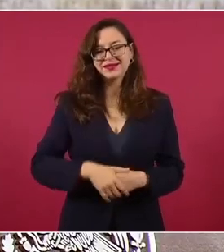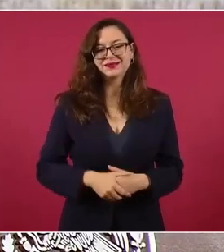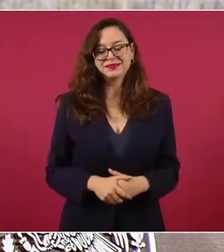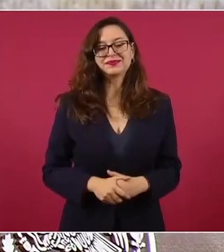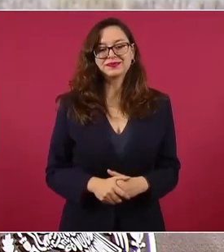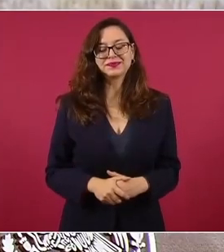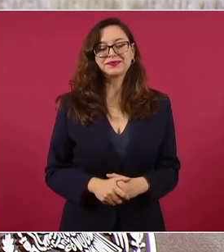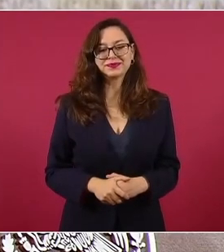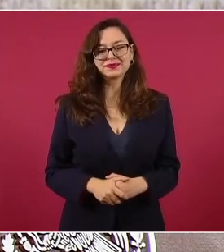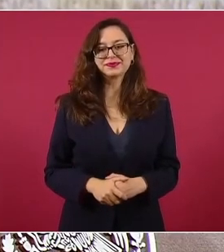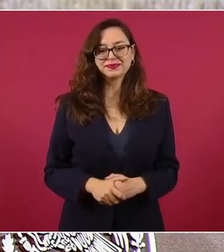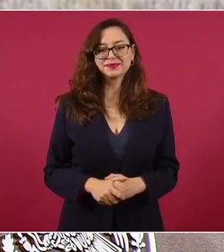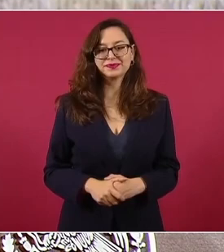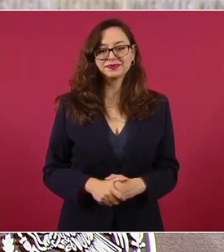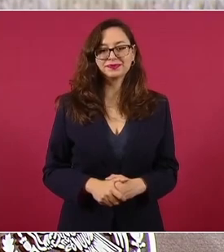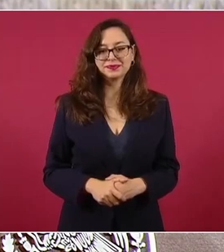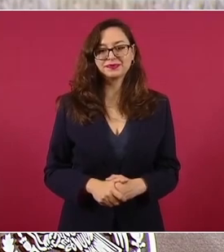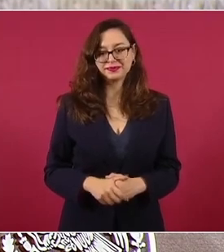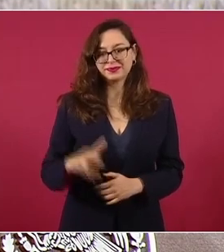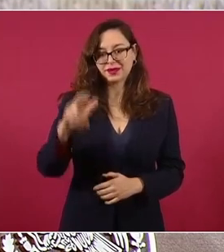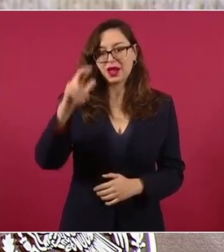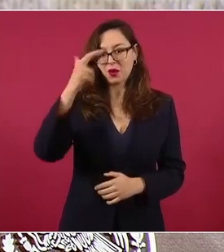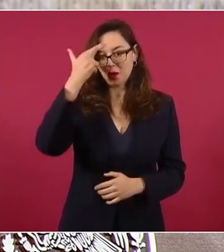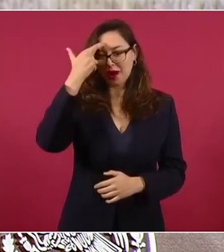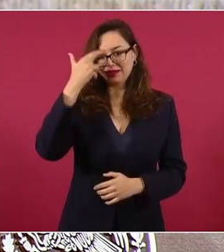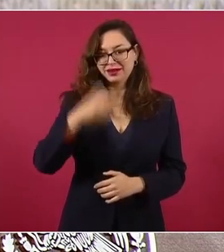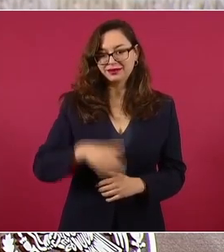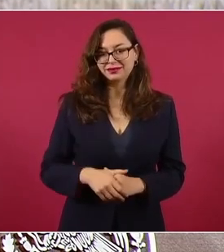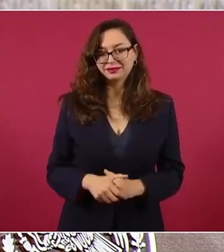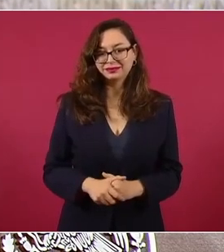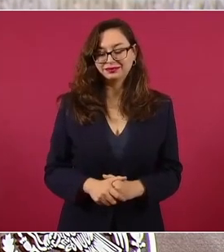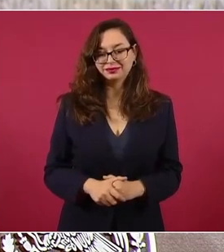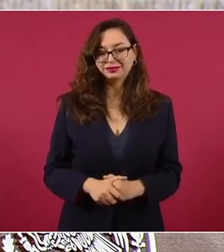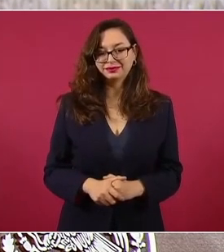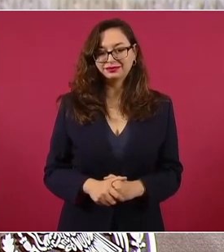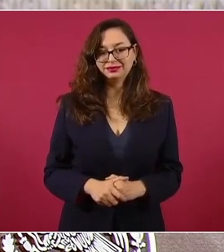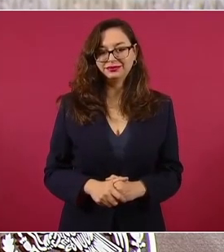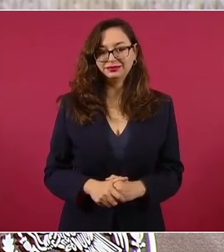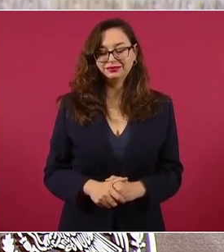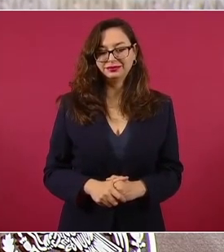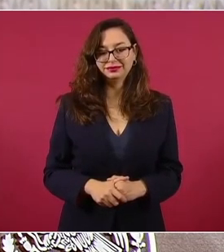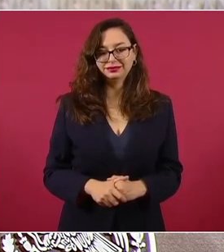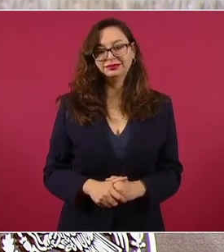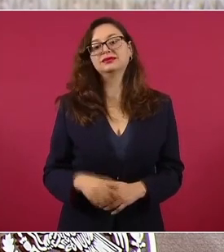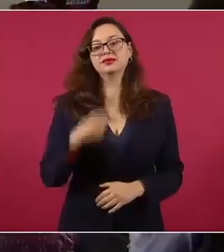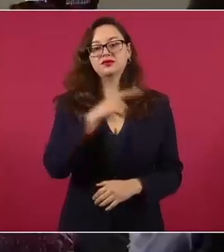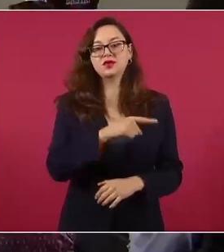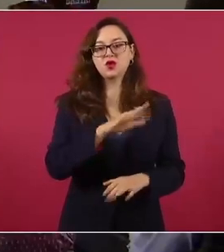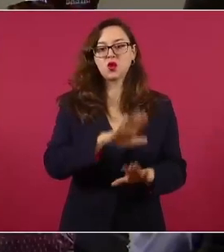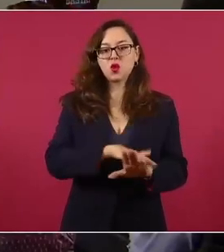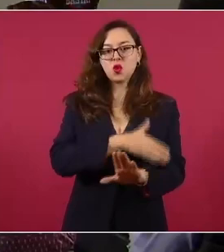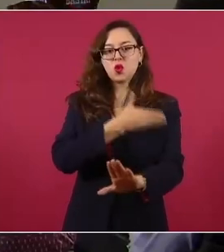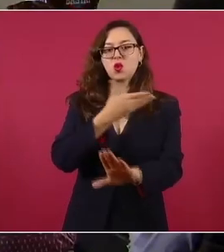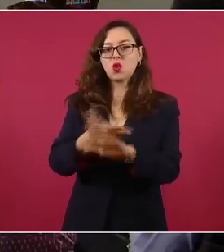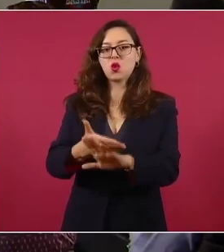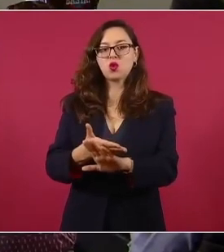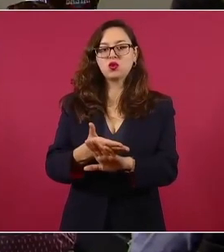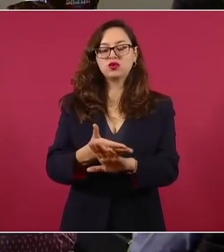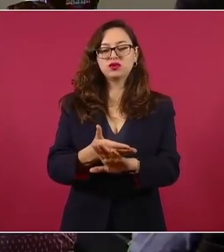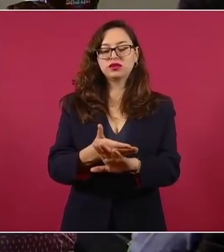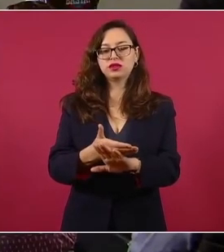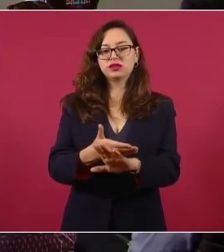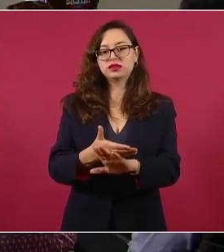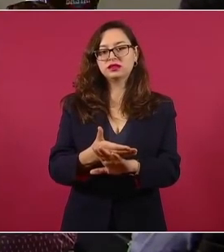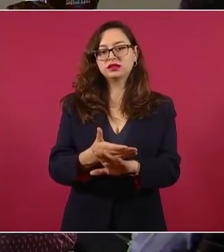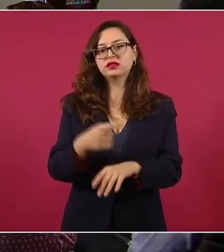Sí, el que destruyó la compañía de Luz y Fuerza, despidió